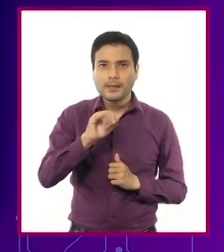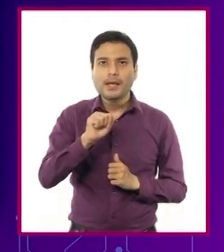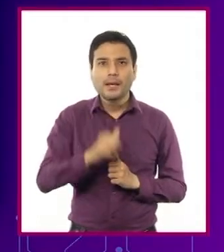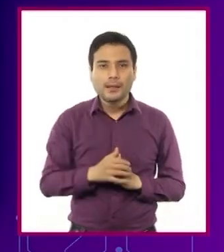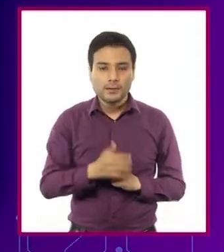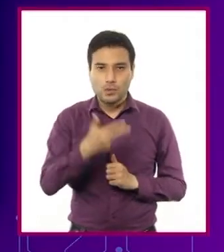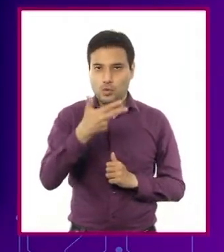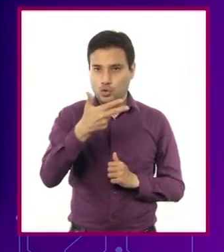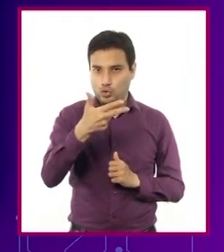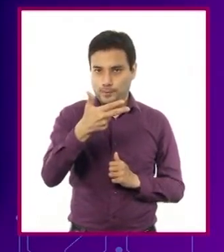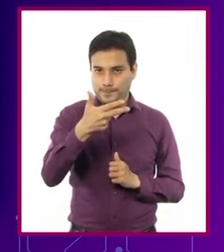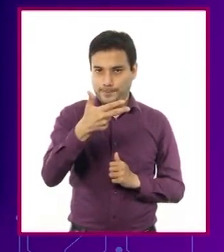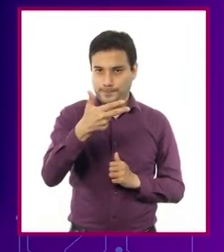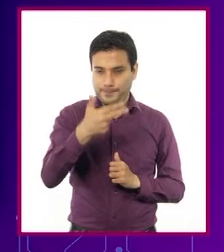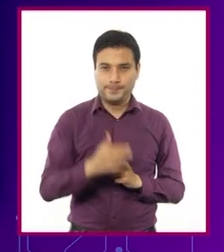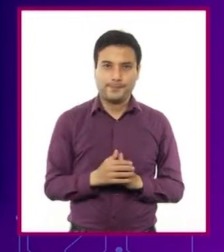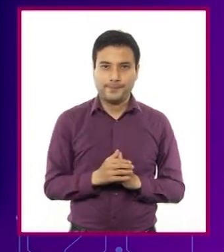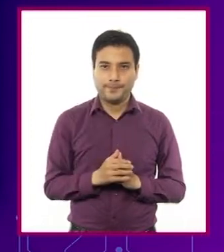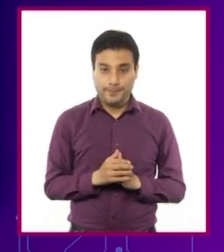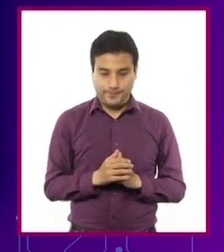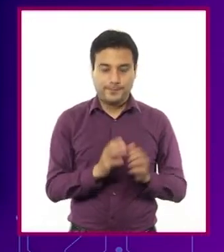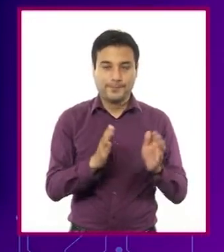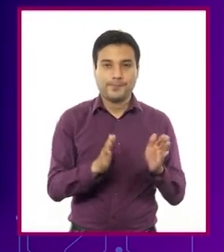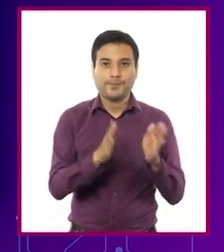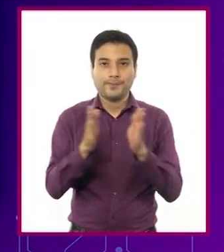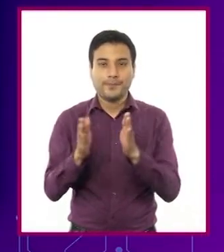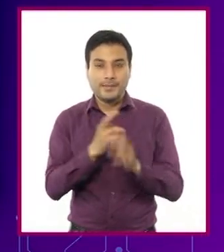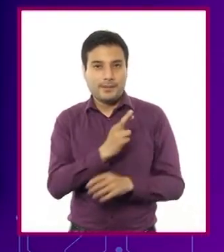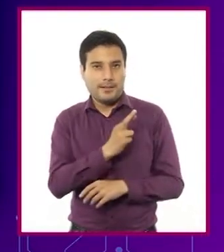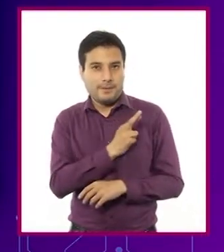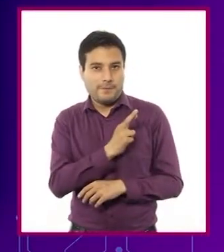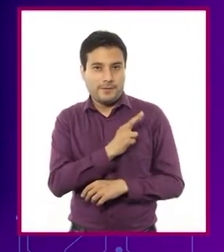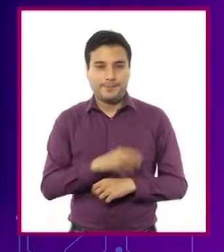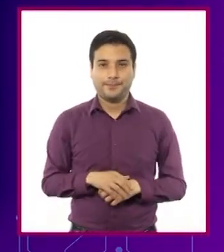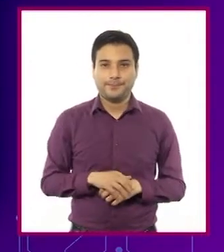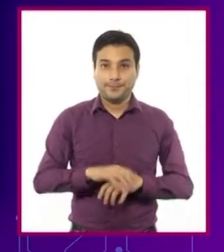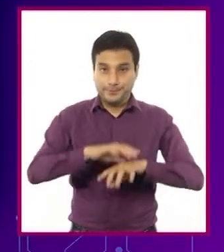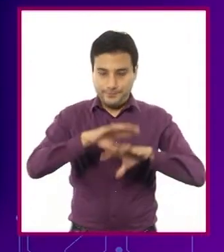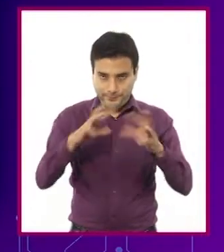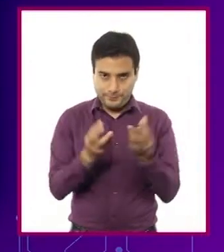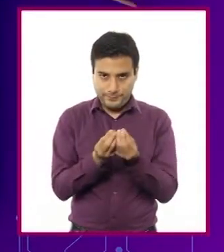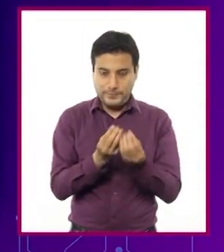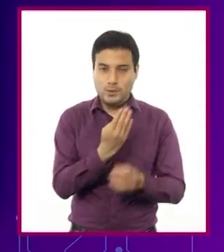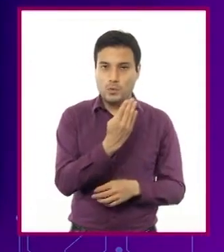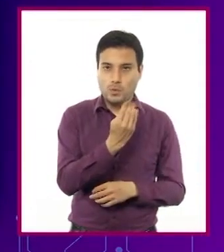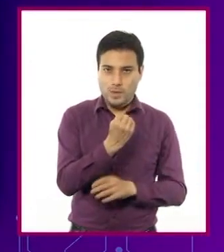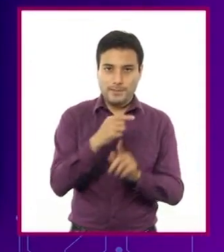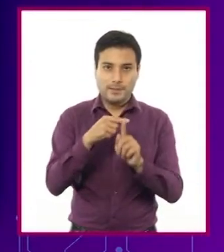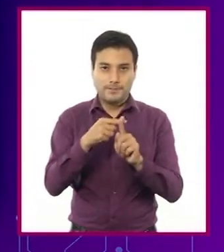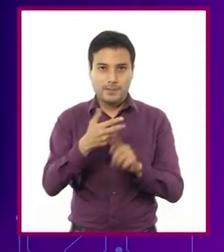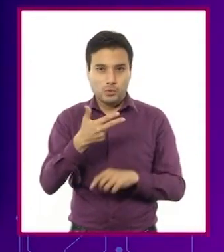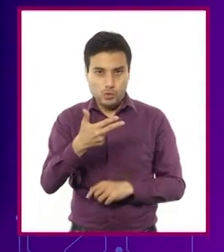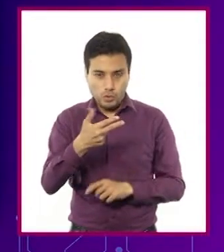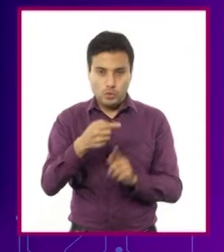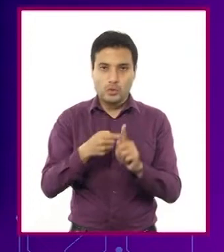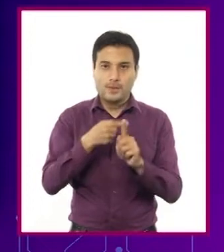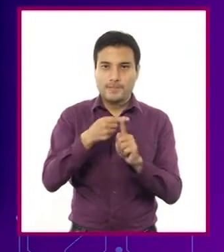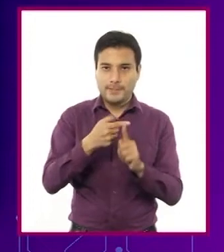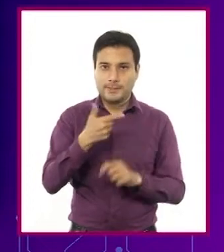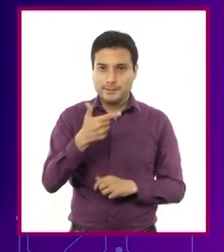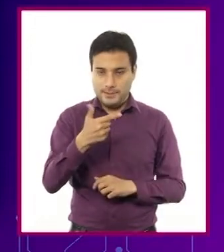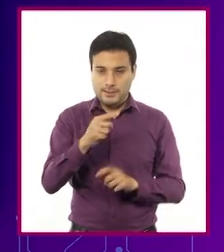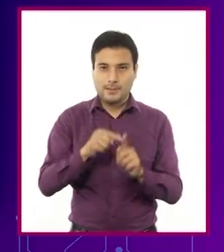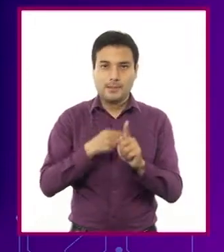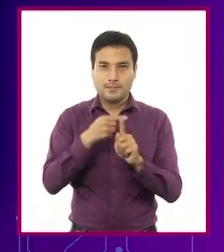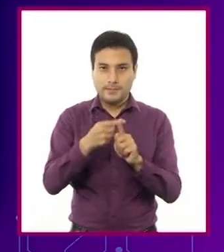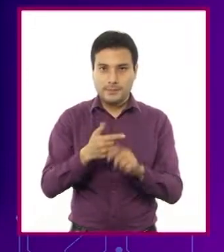8. Para el caso de Rafael, la suma es 9 más 8 más 7